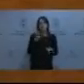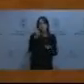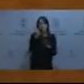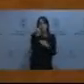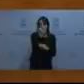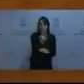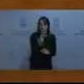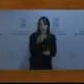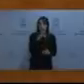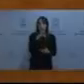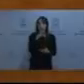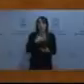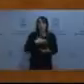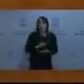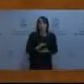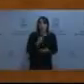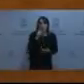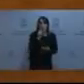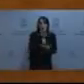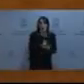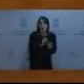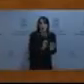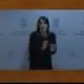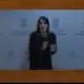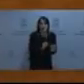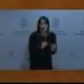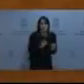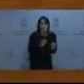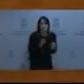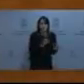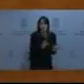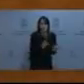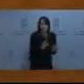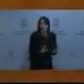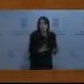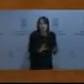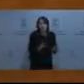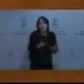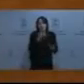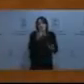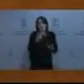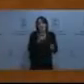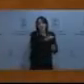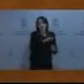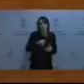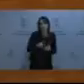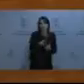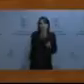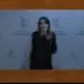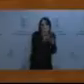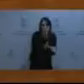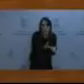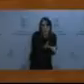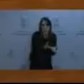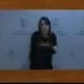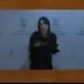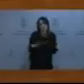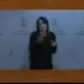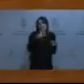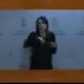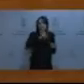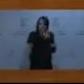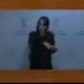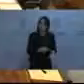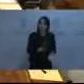no acabar en nada, pero si acaba, pues mejor estar en el carro subidos que no tener que correr detrás de él.